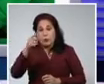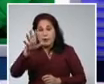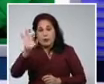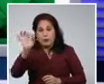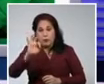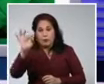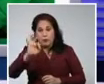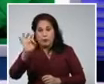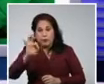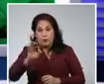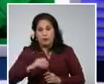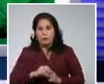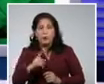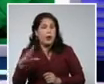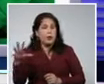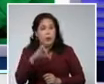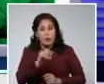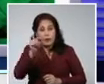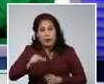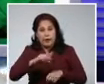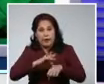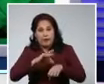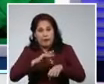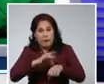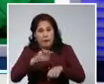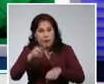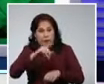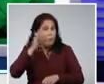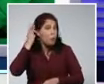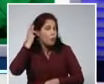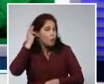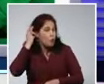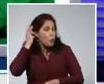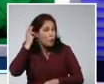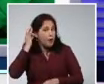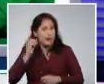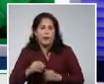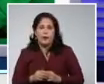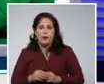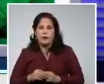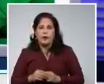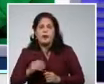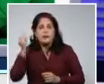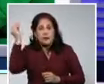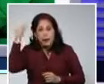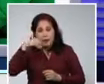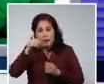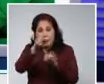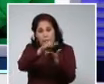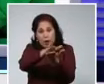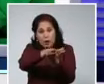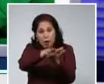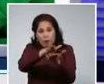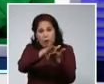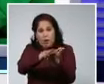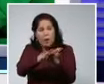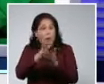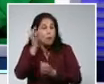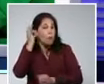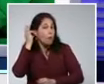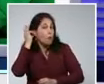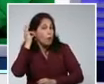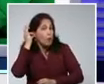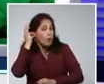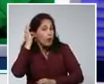51,5% de todas las personas diagnosticadas ayer del sexo femenino, aunque en el acumulado el sexo femenino